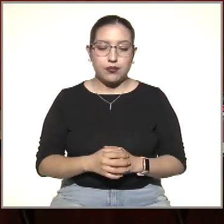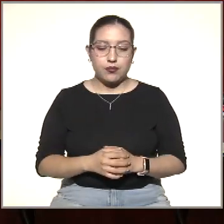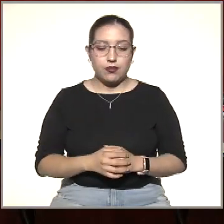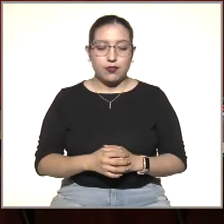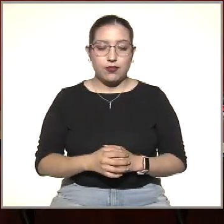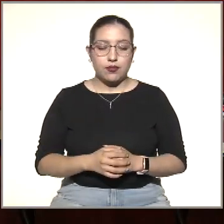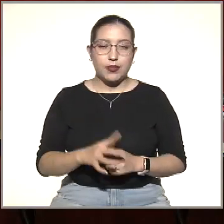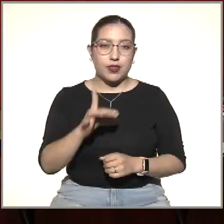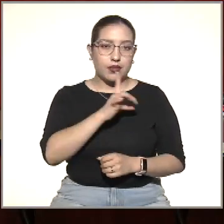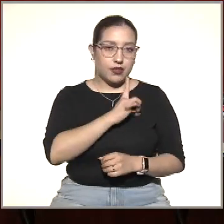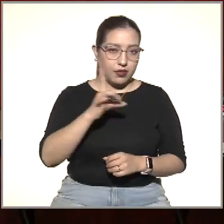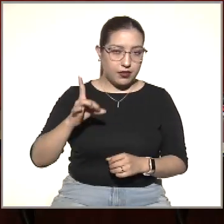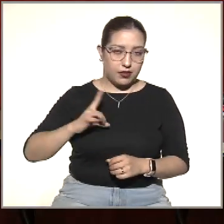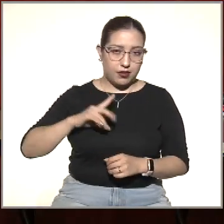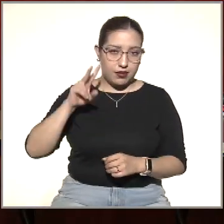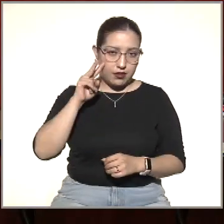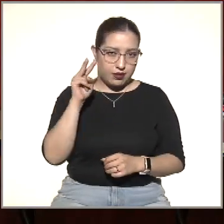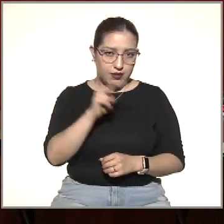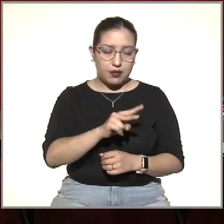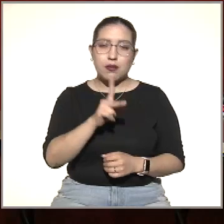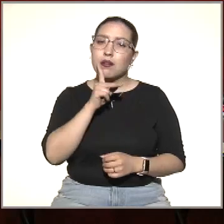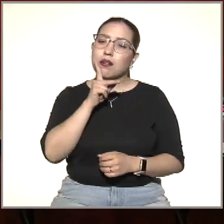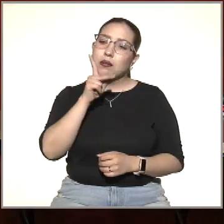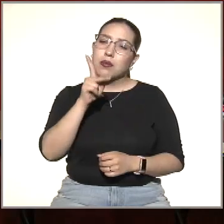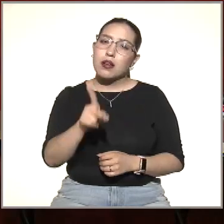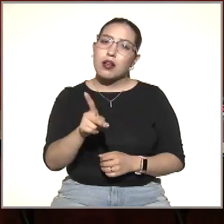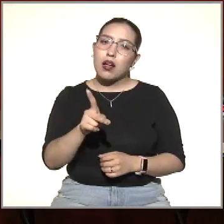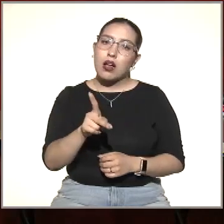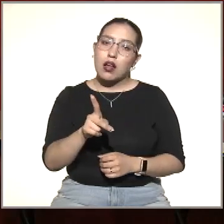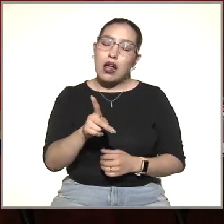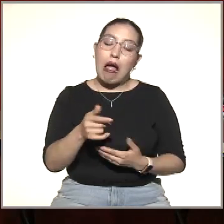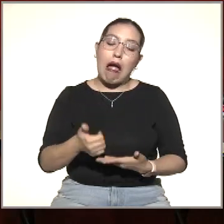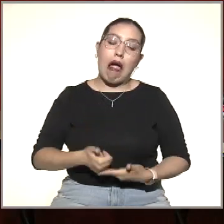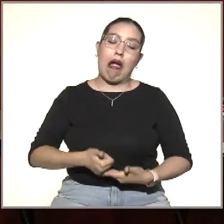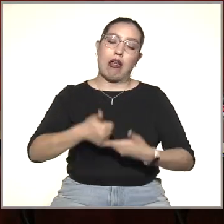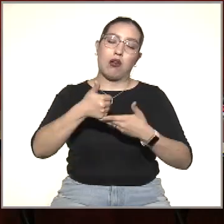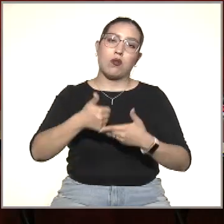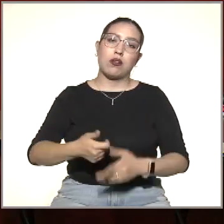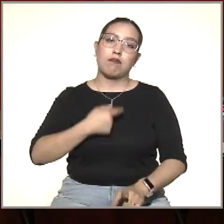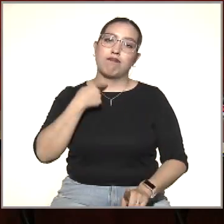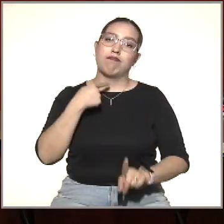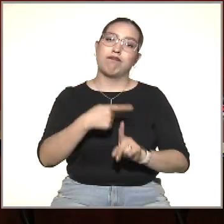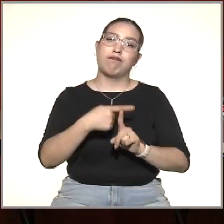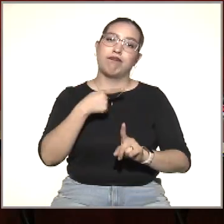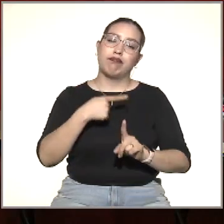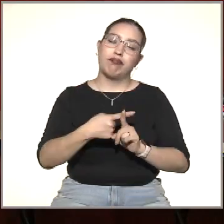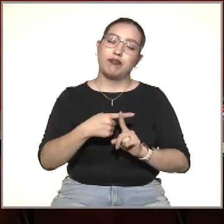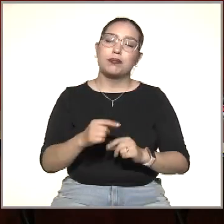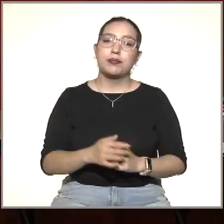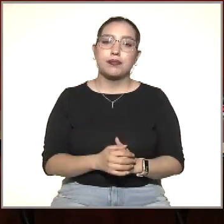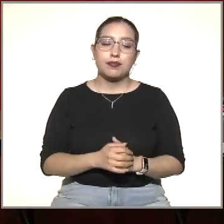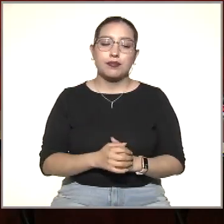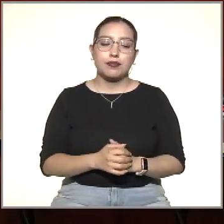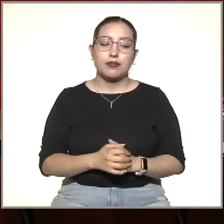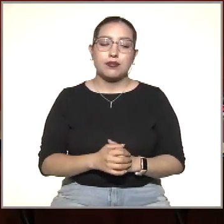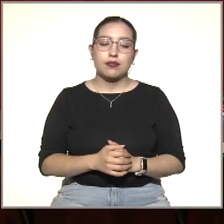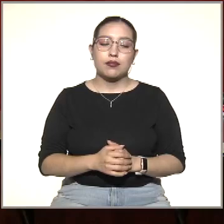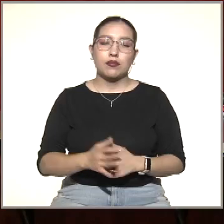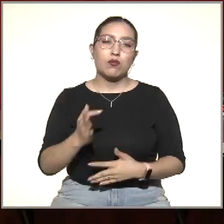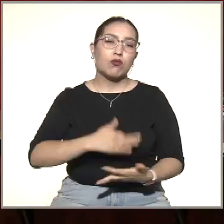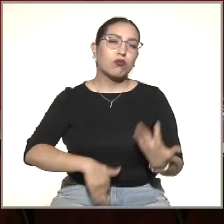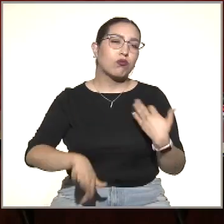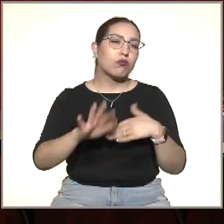en donde las palabras nos ayudan a crecer. Claro. ¿No? O todo lo que es el